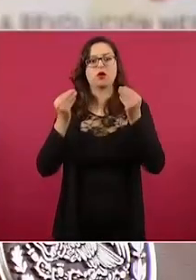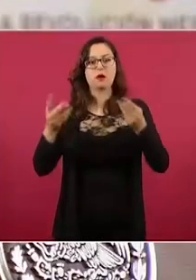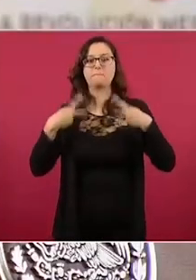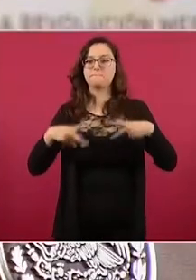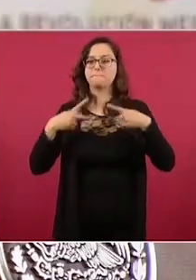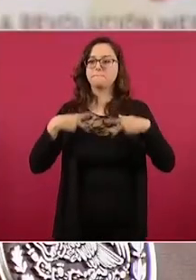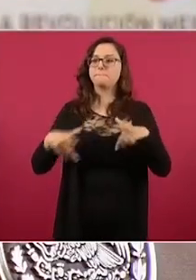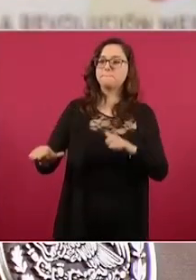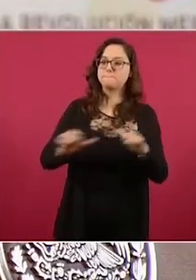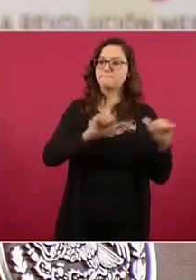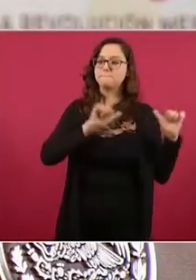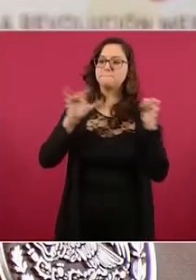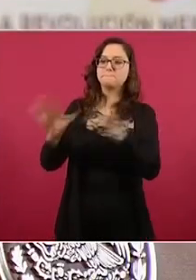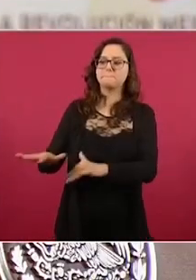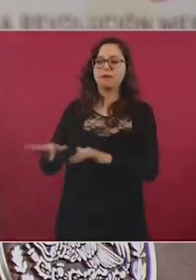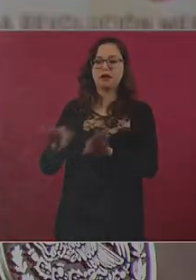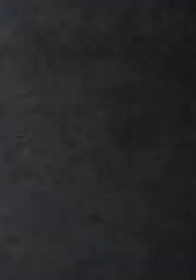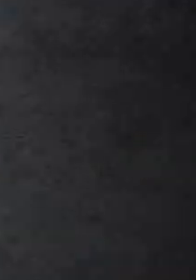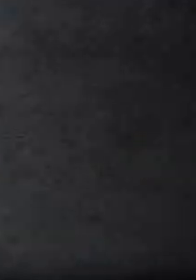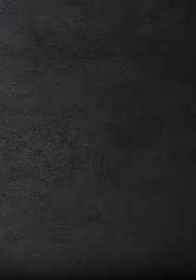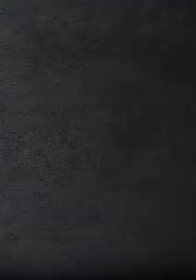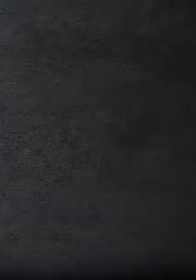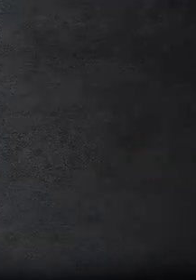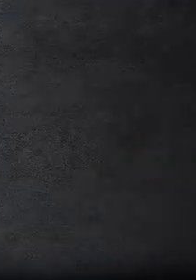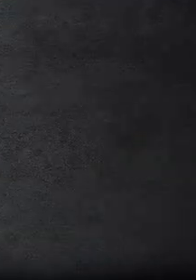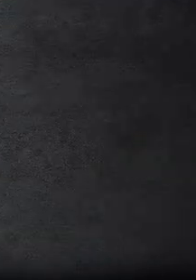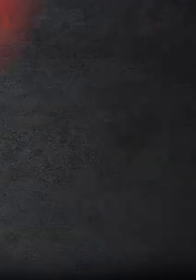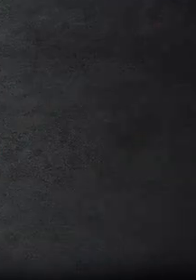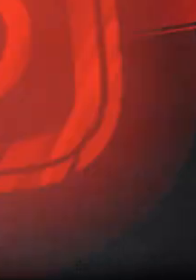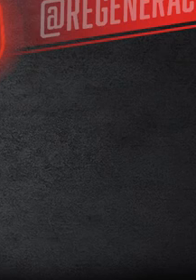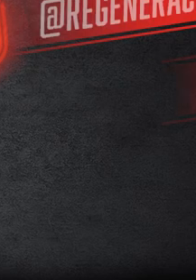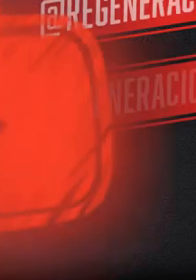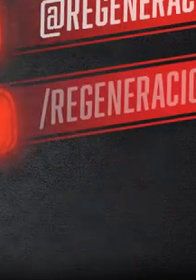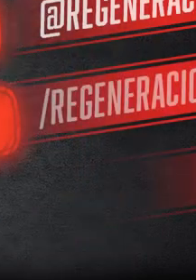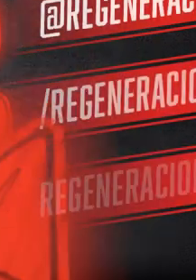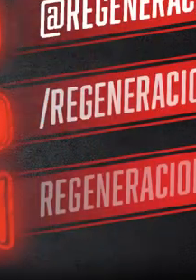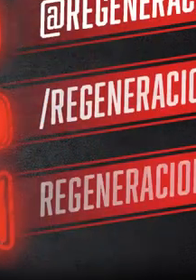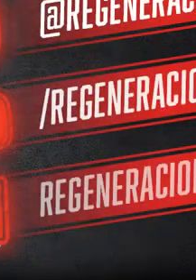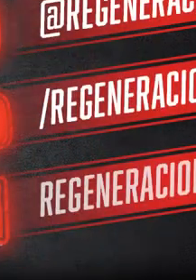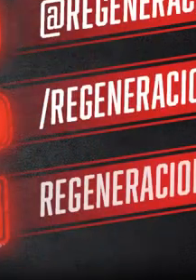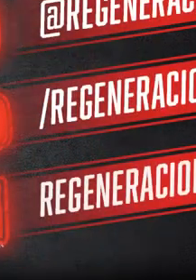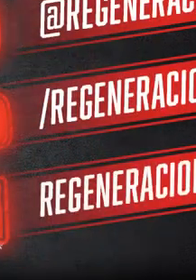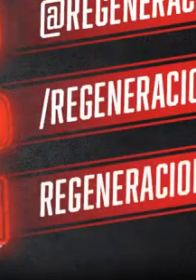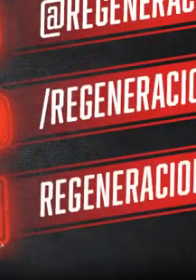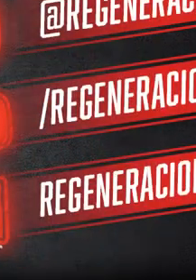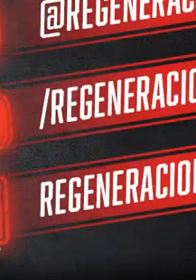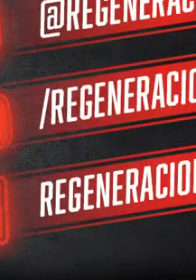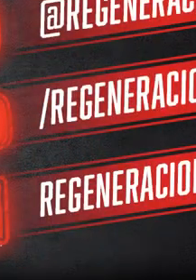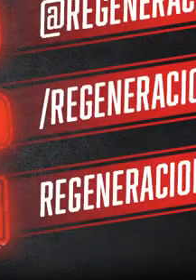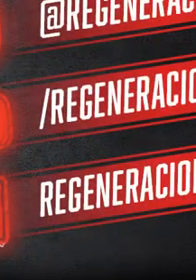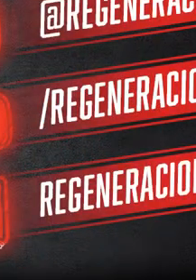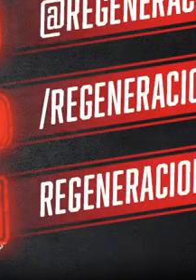de todo el país lo que es